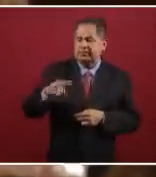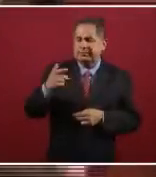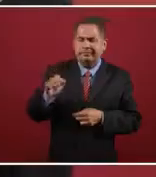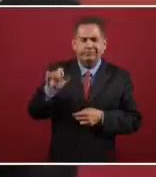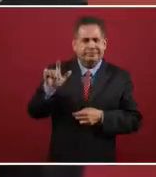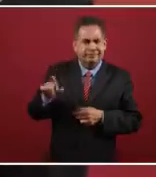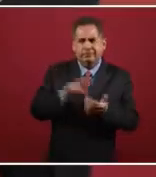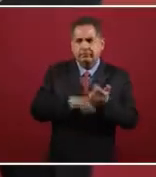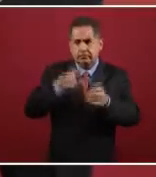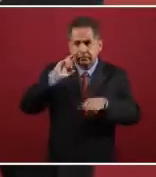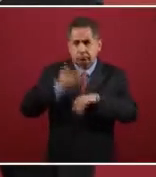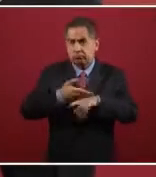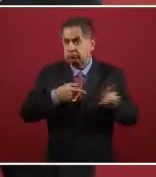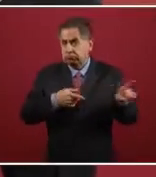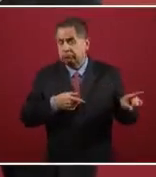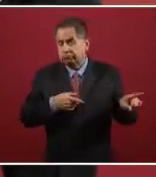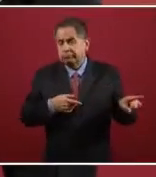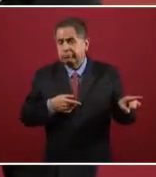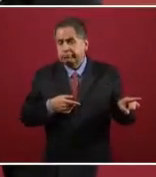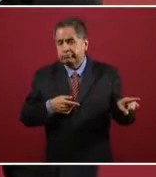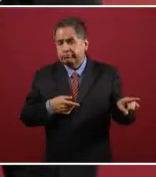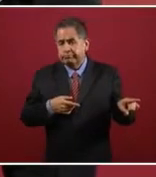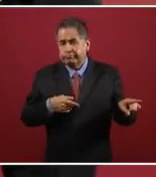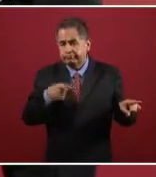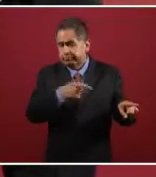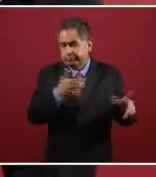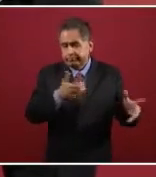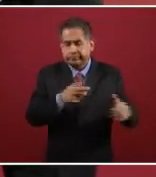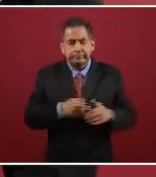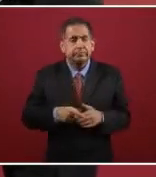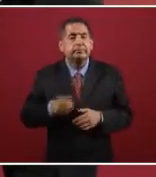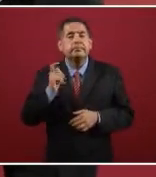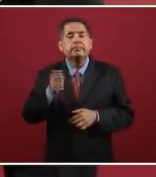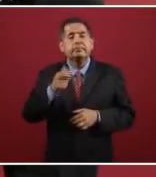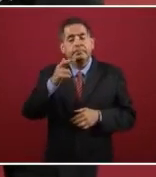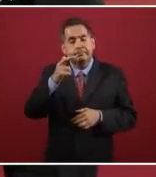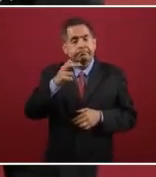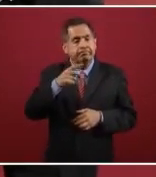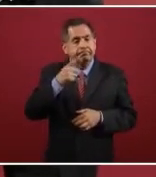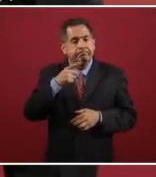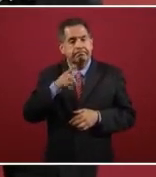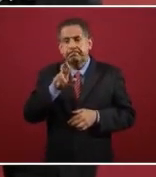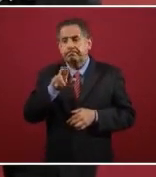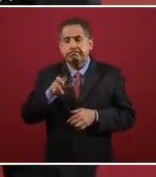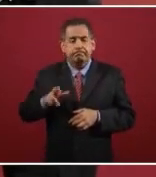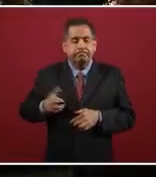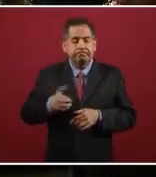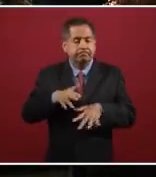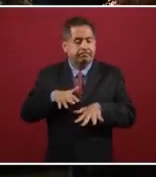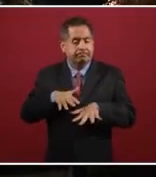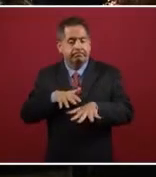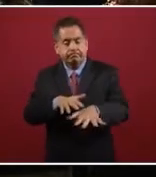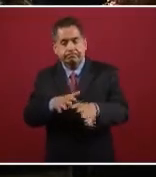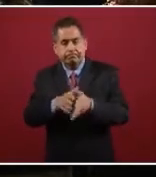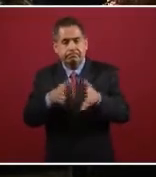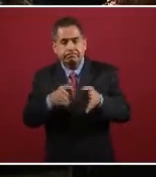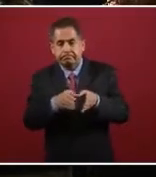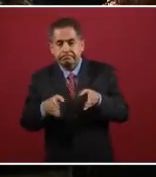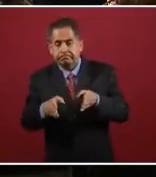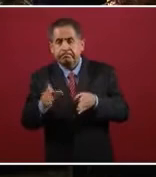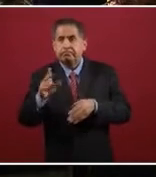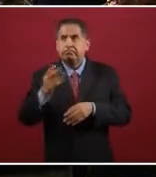presunta responsable de el desbordamiento del gran canal el